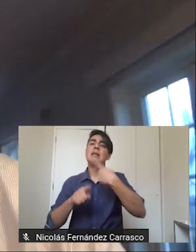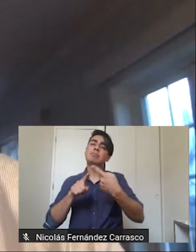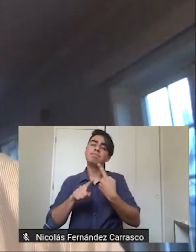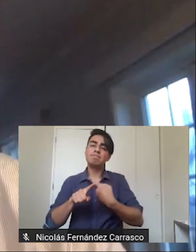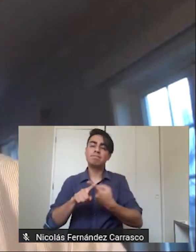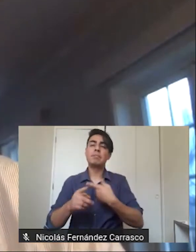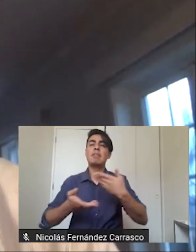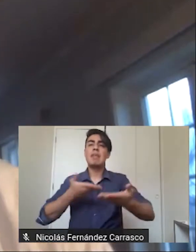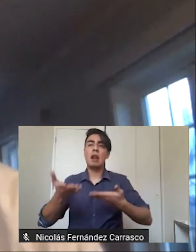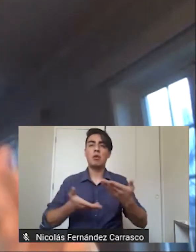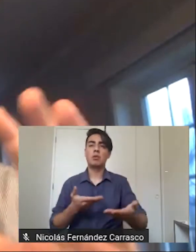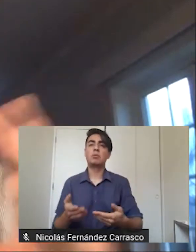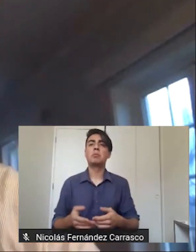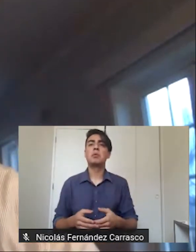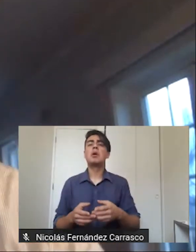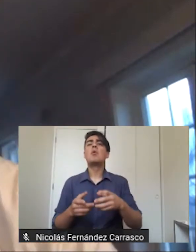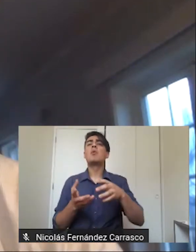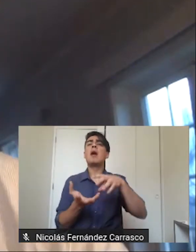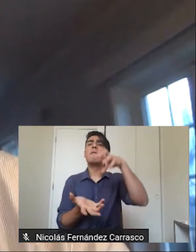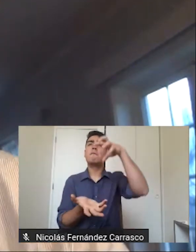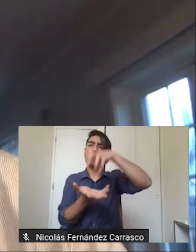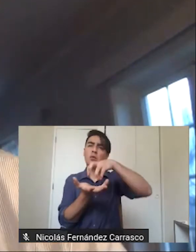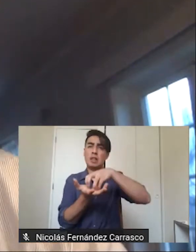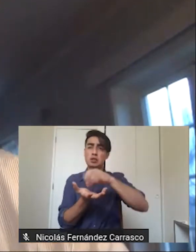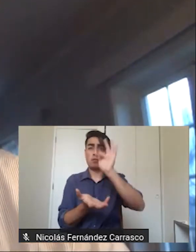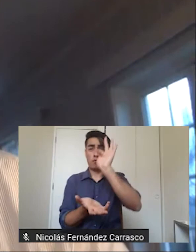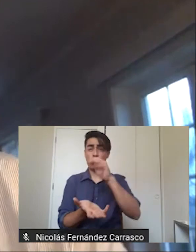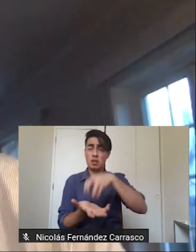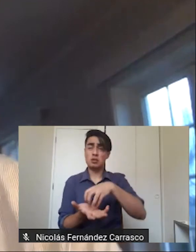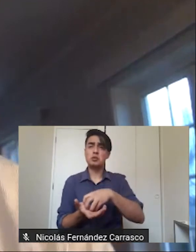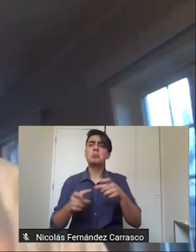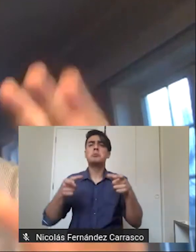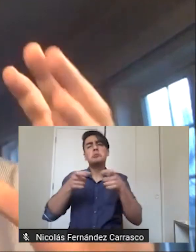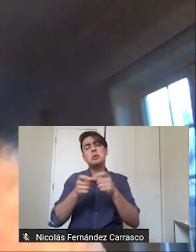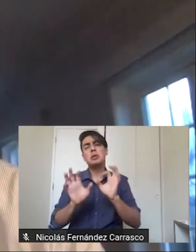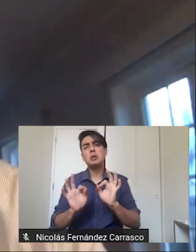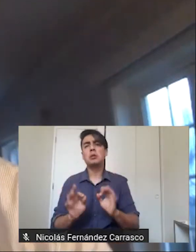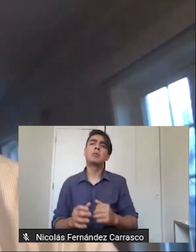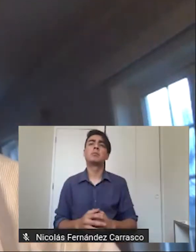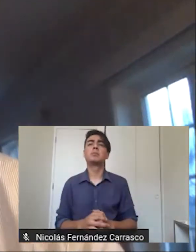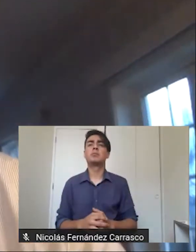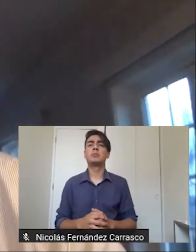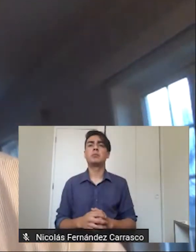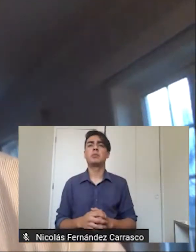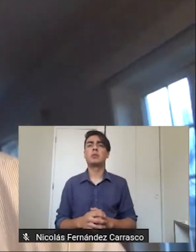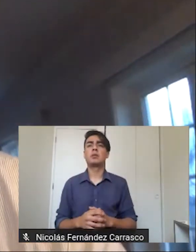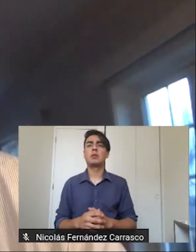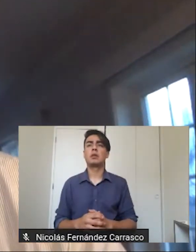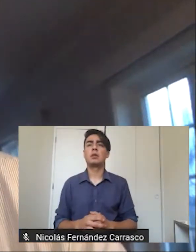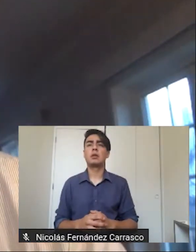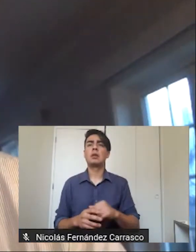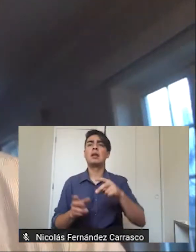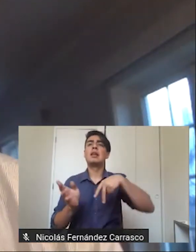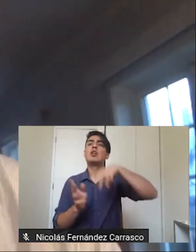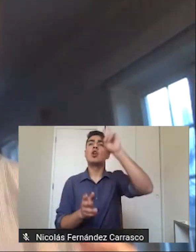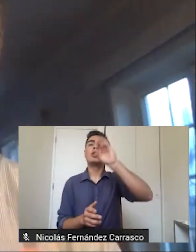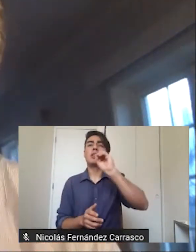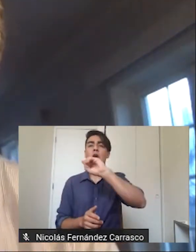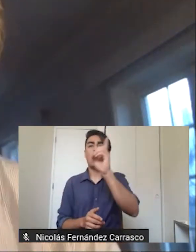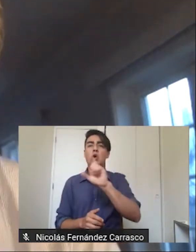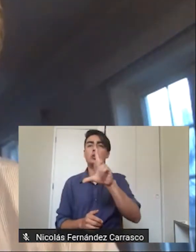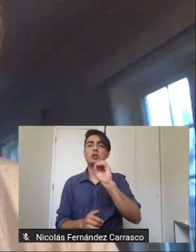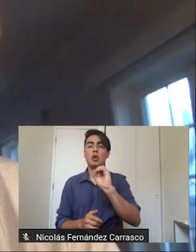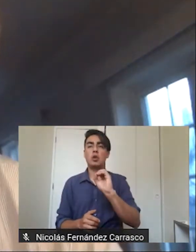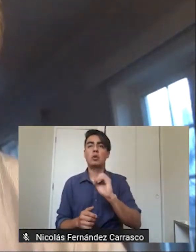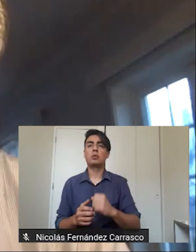fundación chiquitita en un pueblo, una ciudad que se llama Lillehammer, al norte de Oslo. Y somos